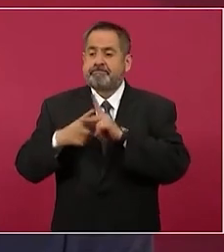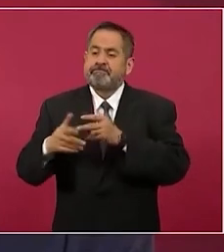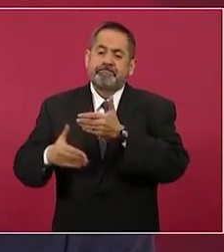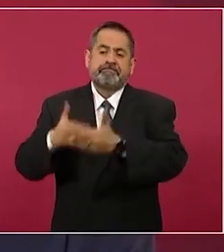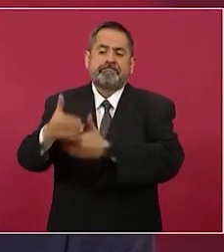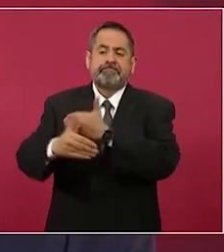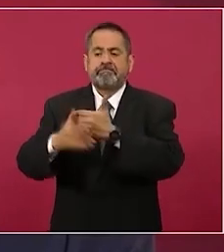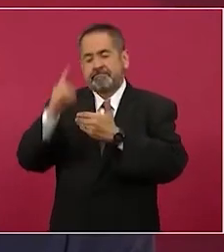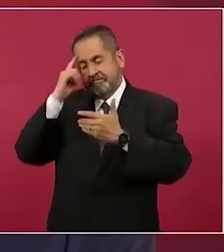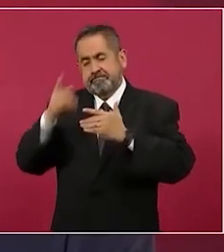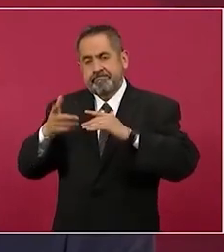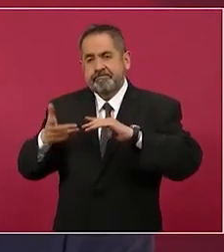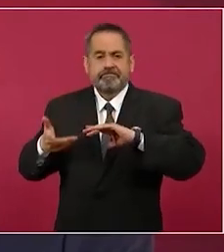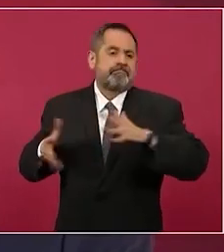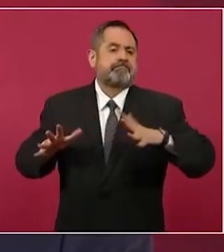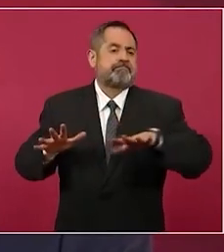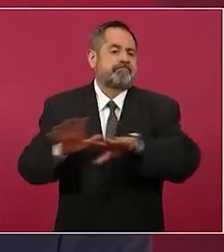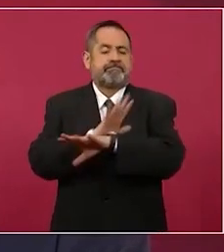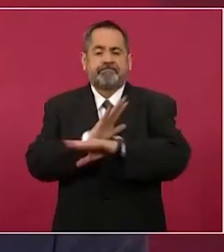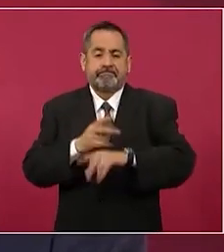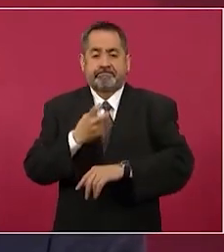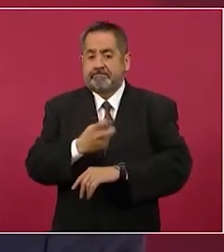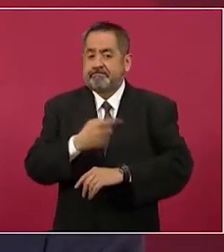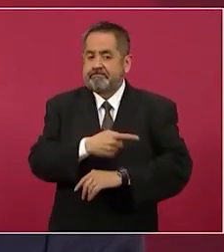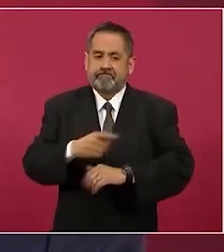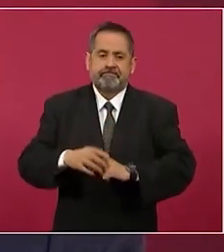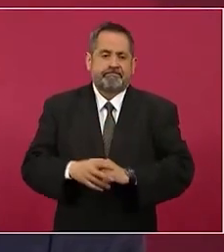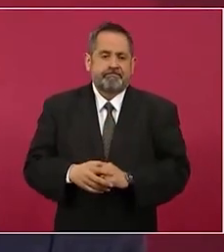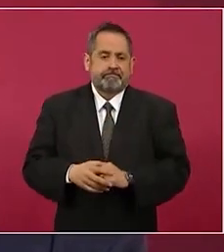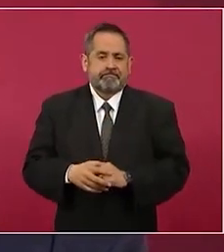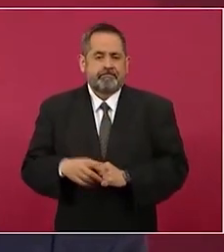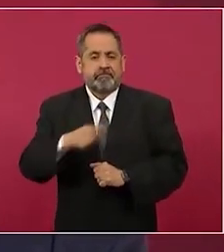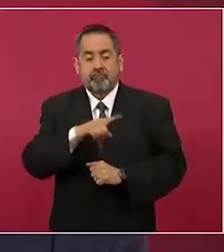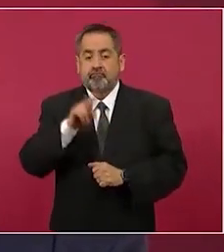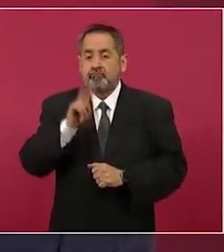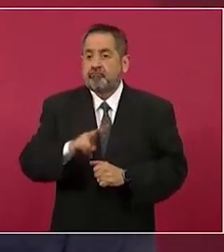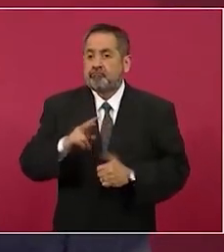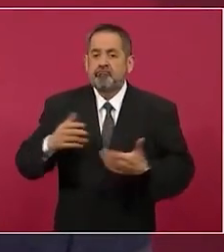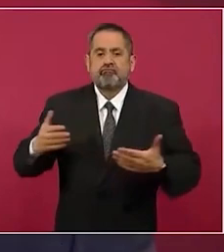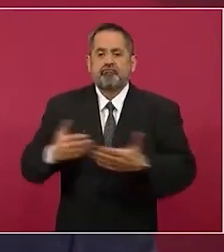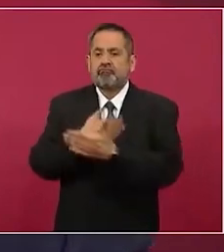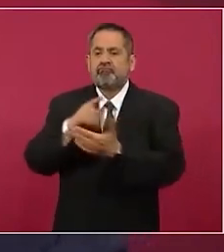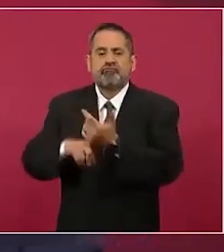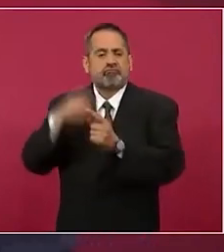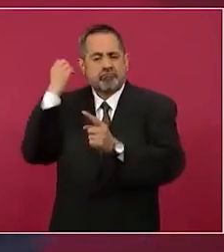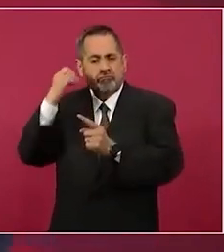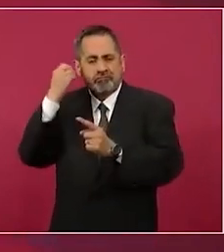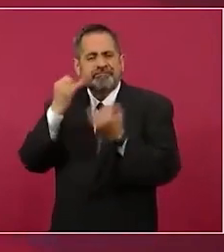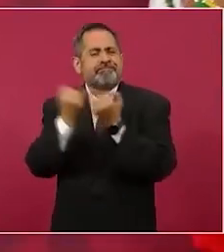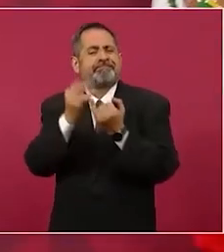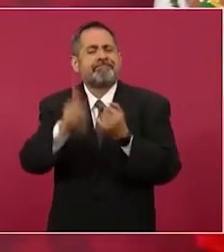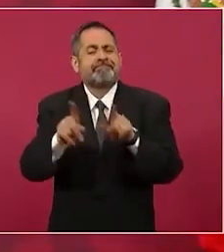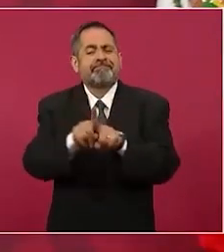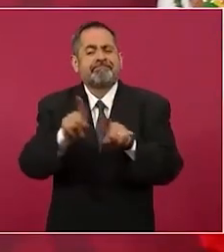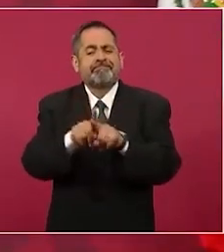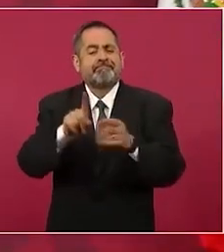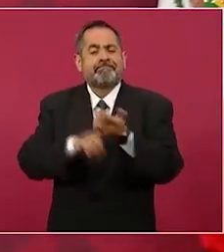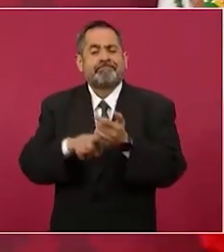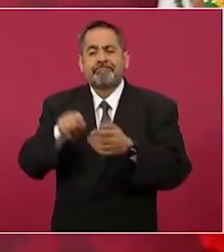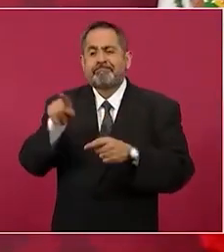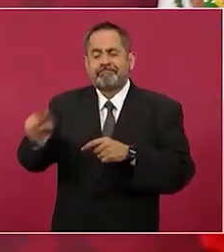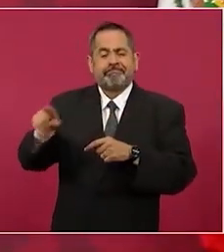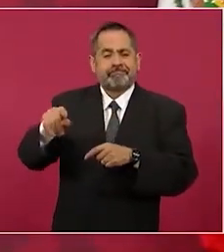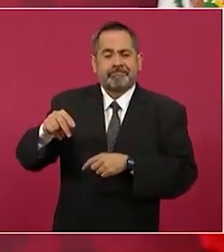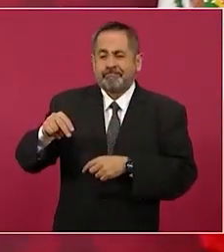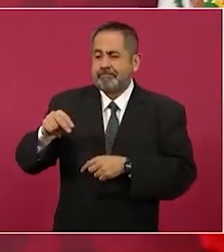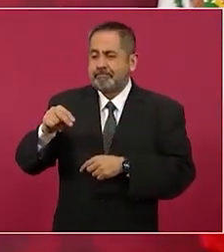revolucionario, originarios de Oaxaca, Así como existe la Sierra Norte de